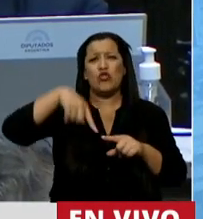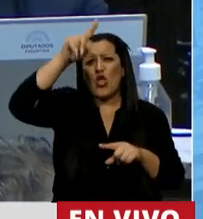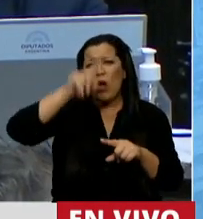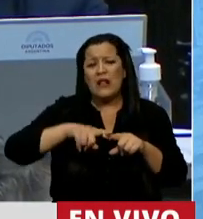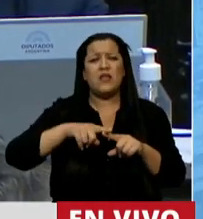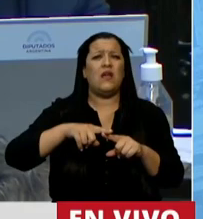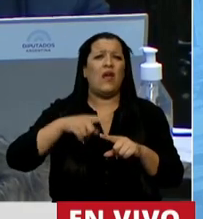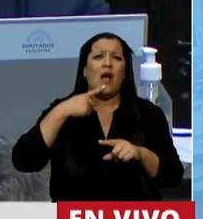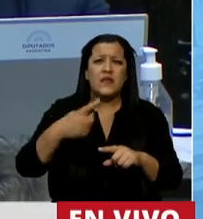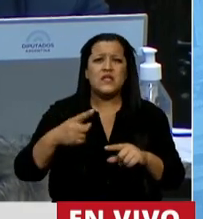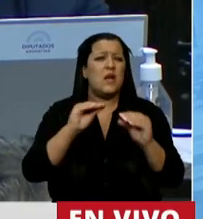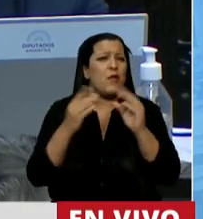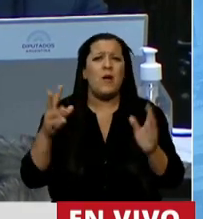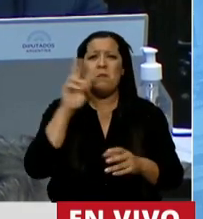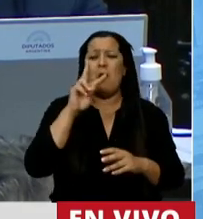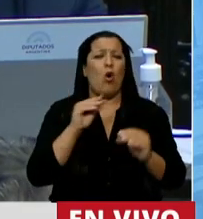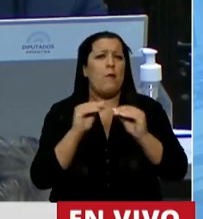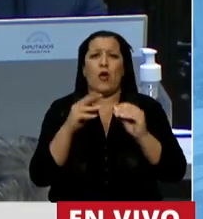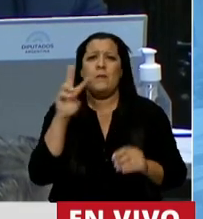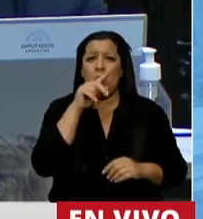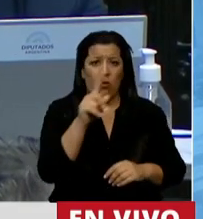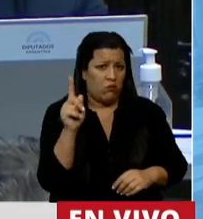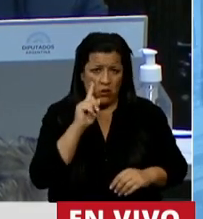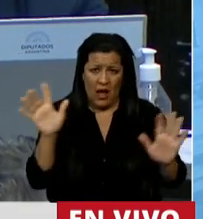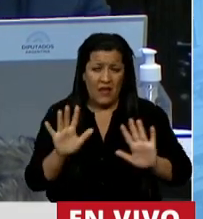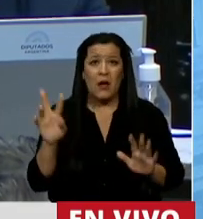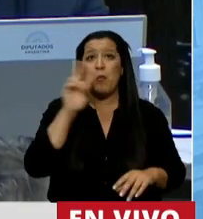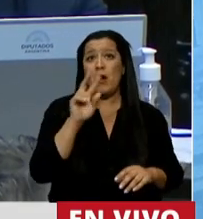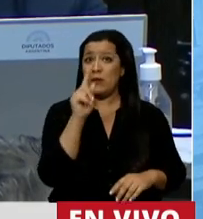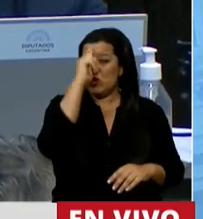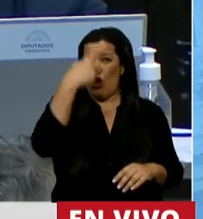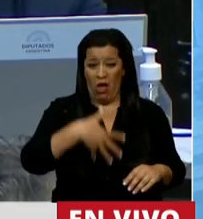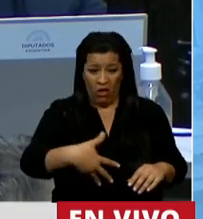jornada que el problema de las mujeres, de ninguna manera, la mujer sola no gesta.